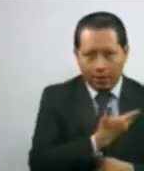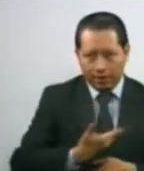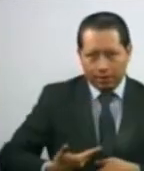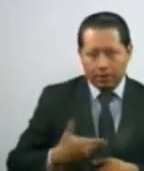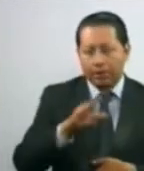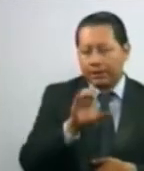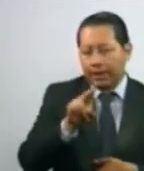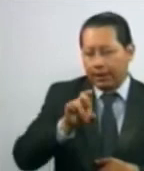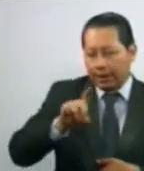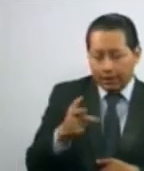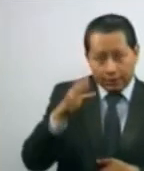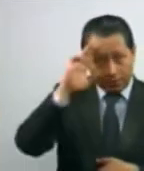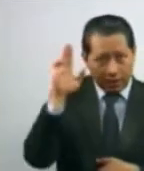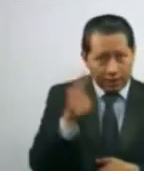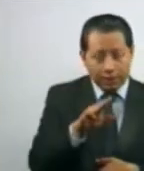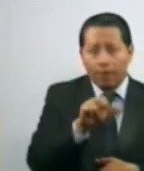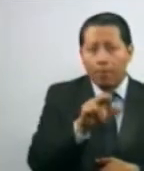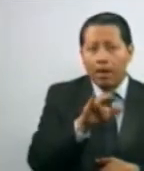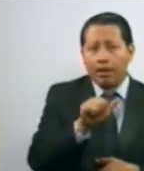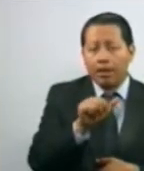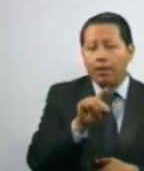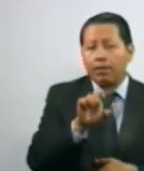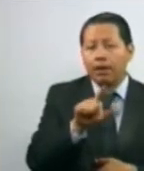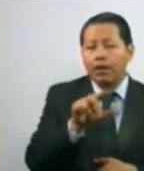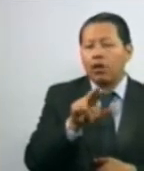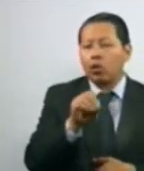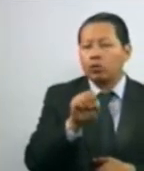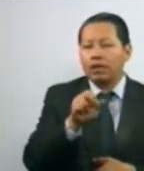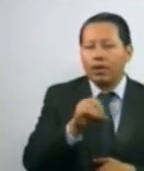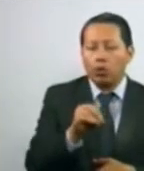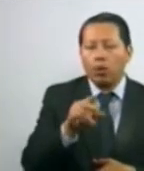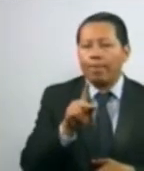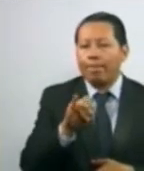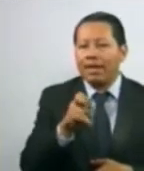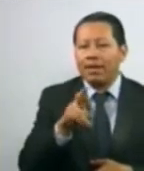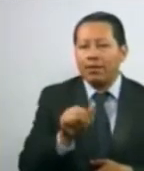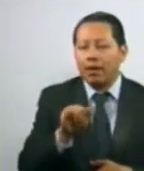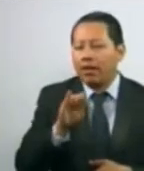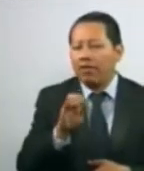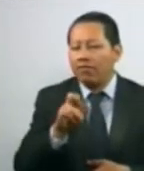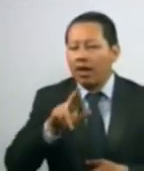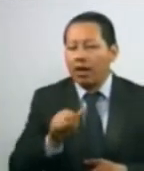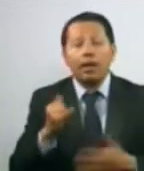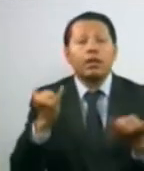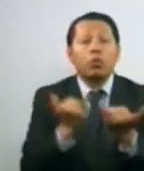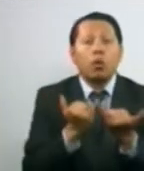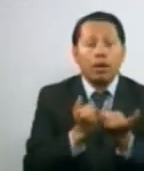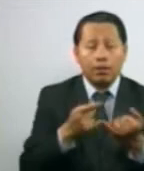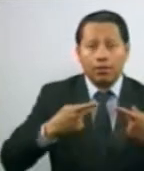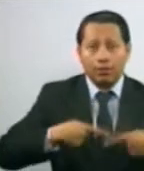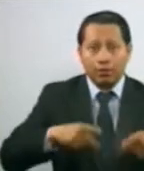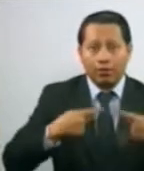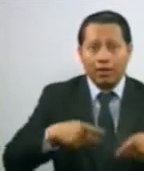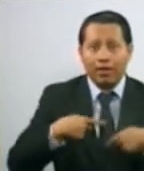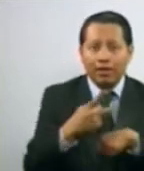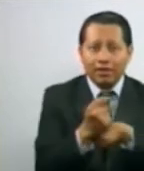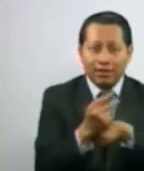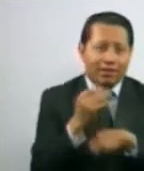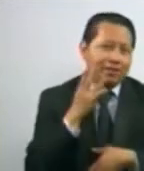Derechos Humanos, maestra María del Rosario Piedra Ibarra, así como a quienes nos siguen en la transmisión del canal del